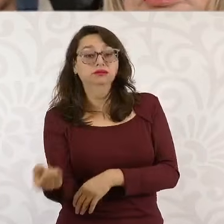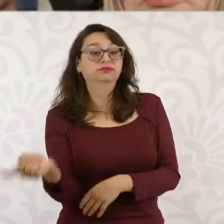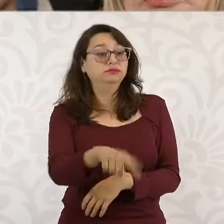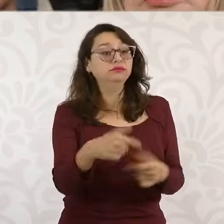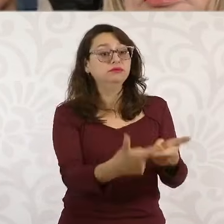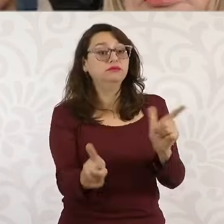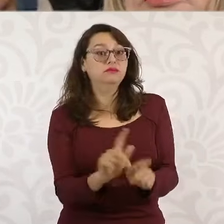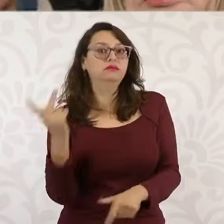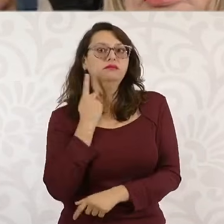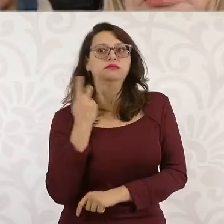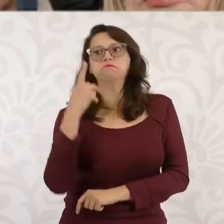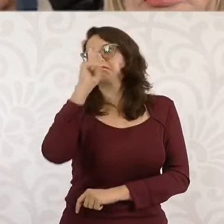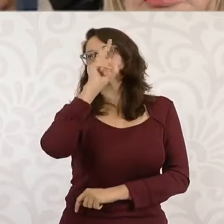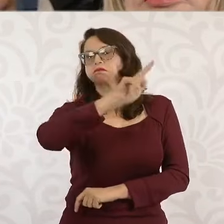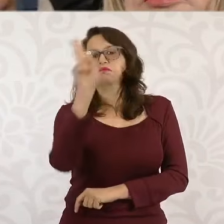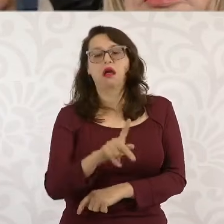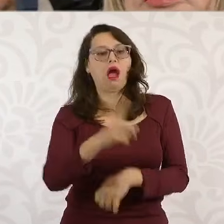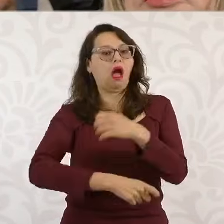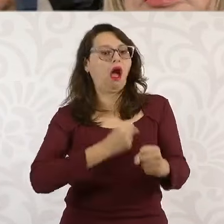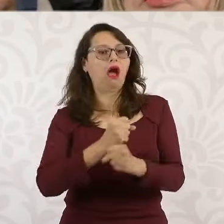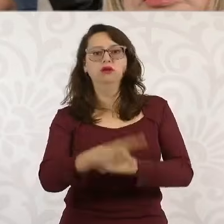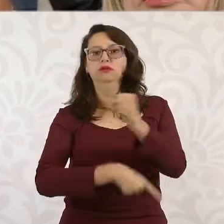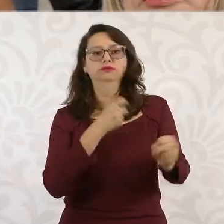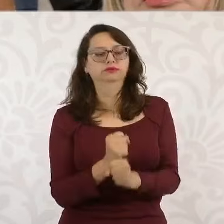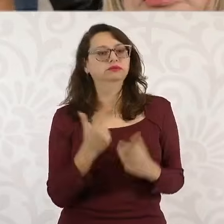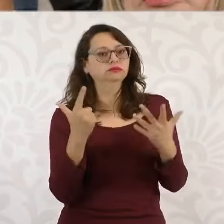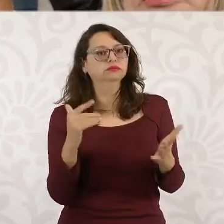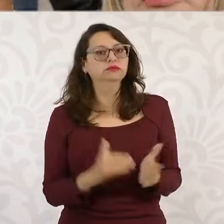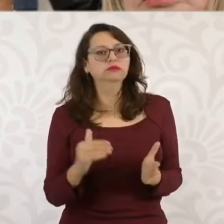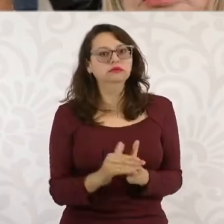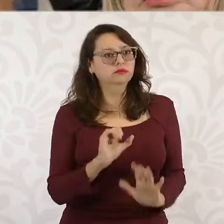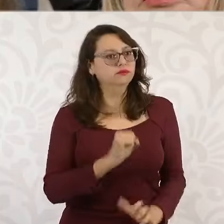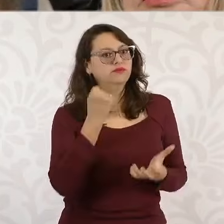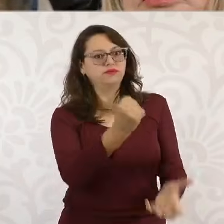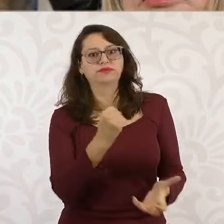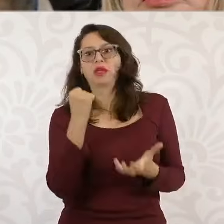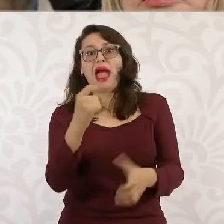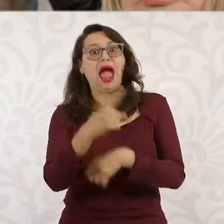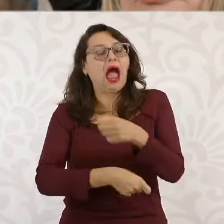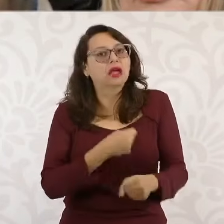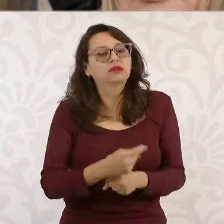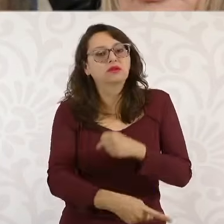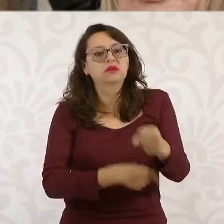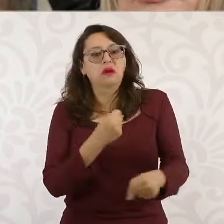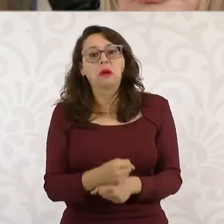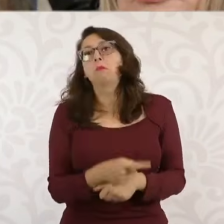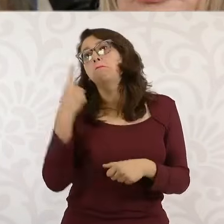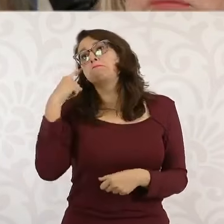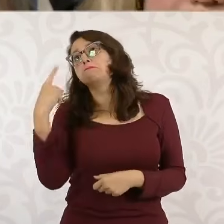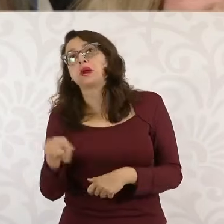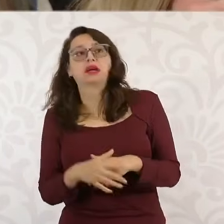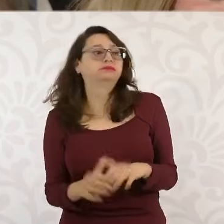7,000 millones de pesos al año, es una barbaridad de dinero y muchas veces, bueno, pues se gasta en encuentros petit